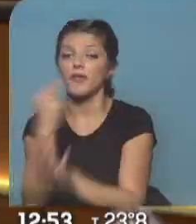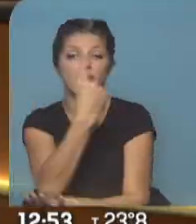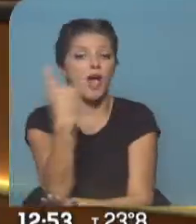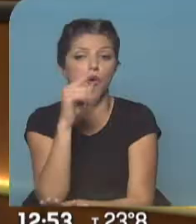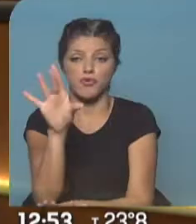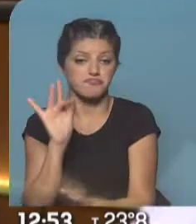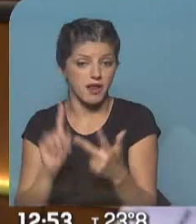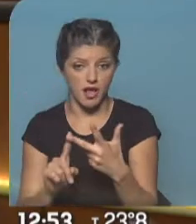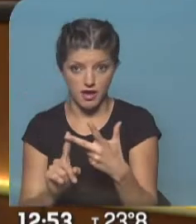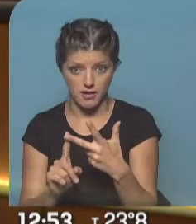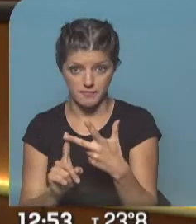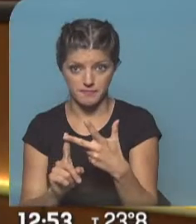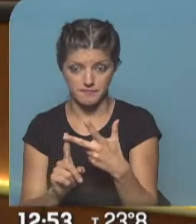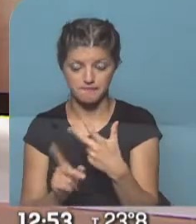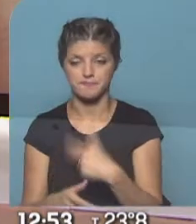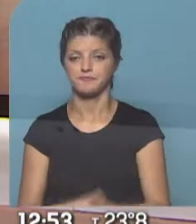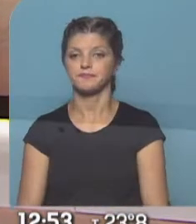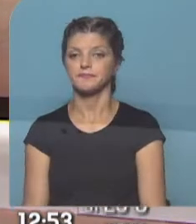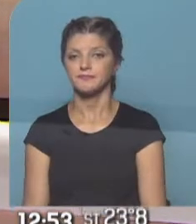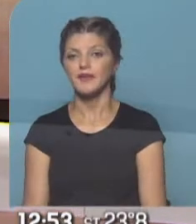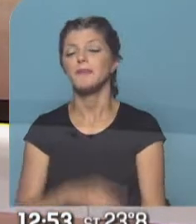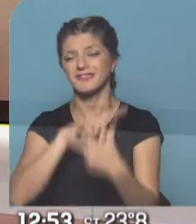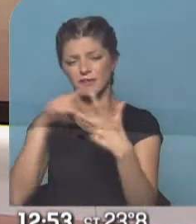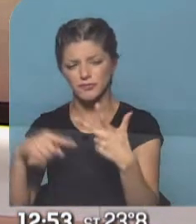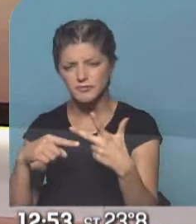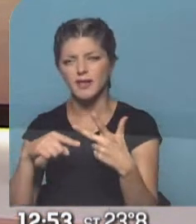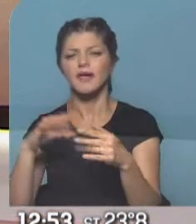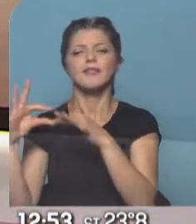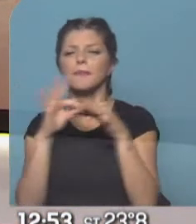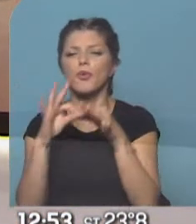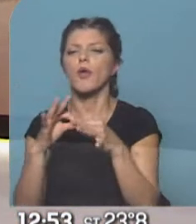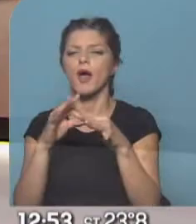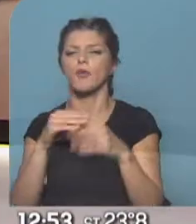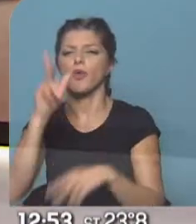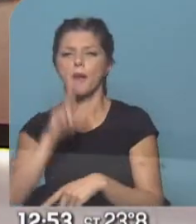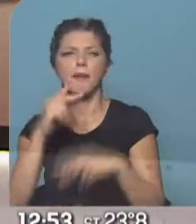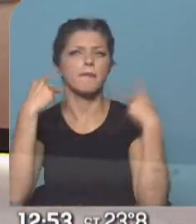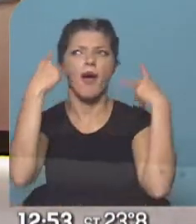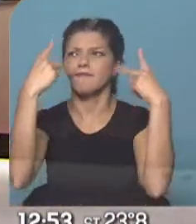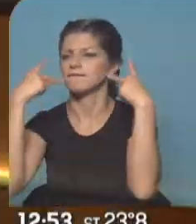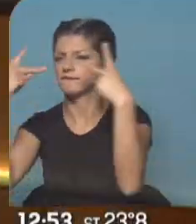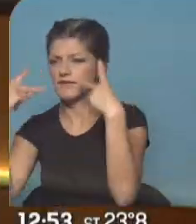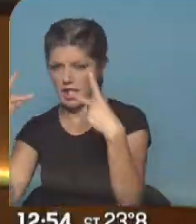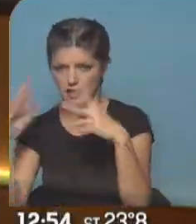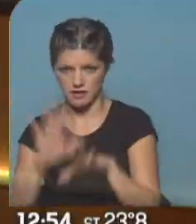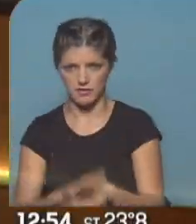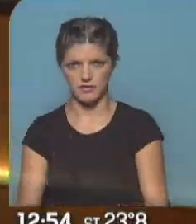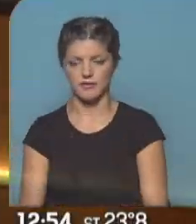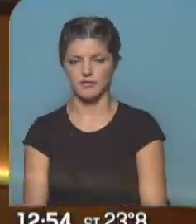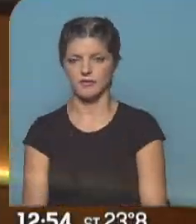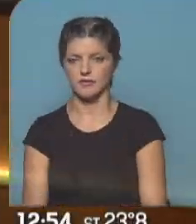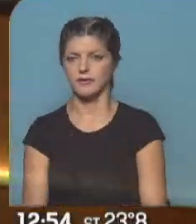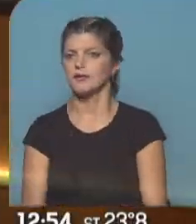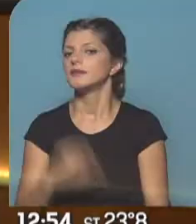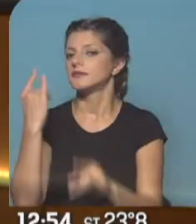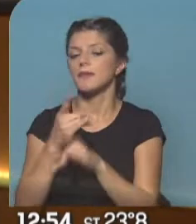que no lo son. Creo que en eso va los viajes del Papa en ese sentido. No va a haber tema que él trate que diga que